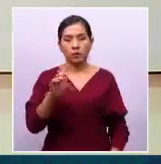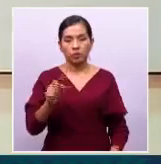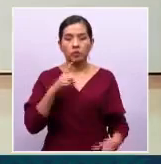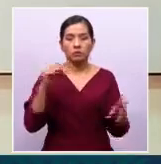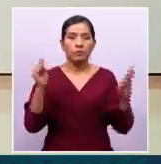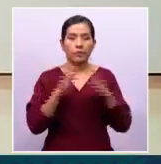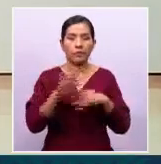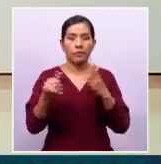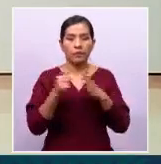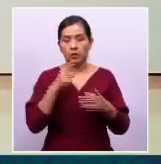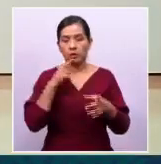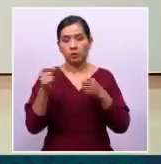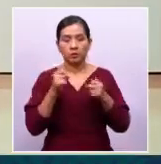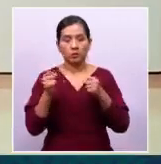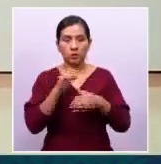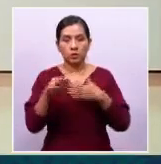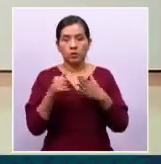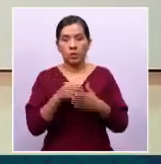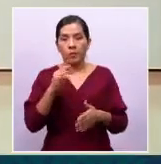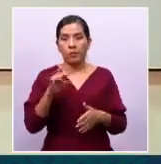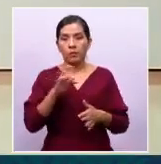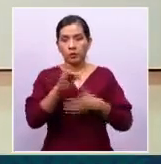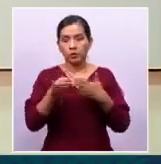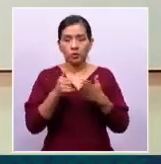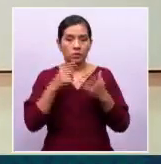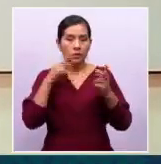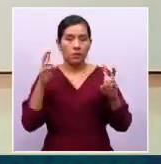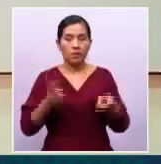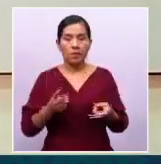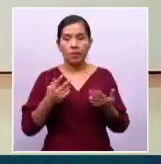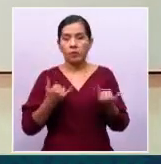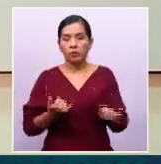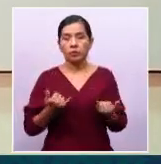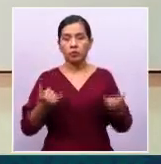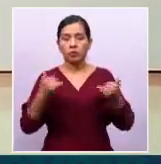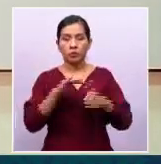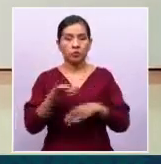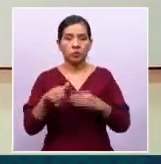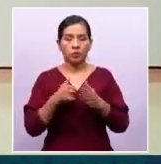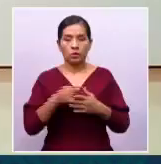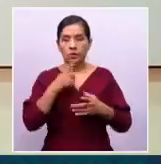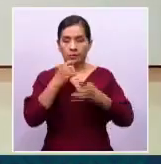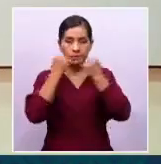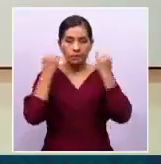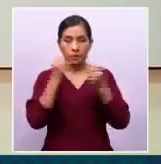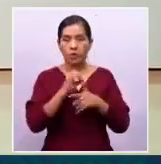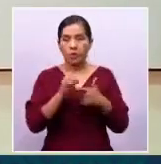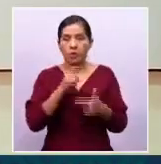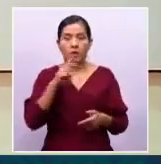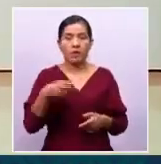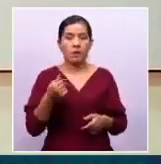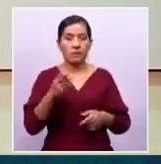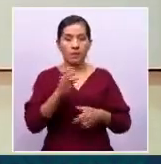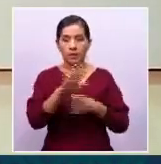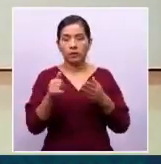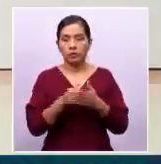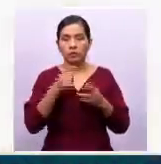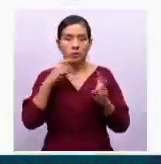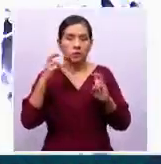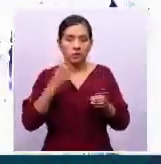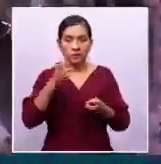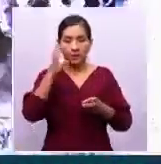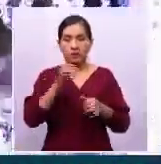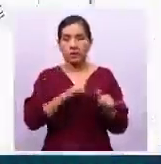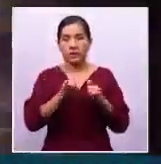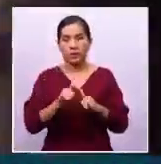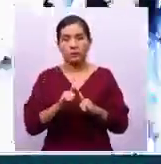vagoneta Mitsubishi, una vagoneta Prado, un Hummer, un camión rojo en Tarija.